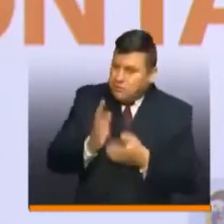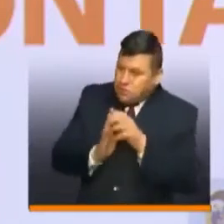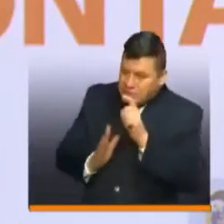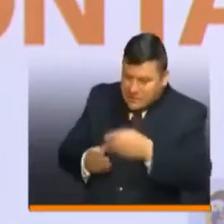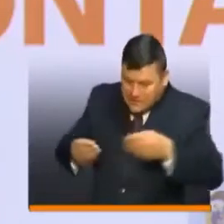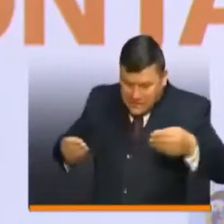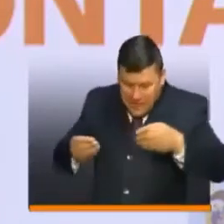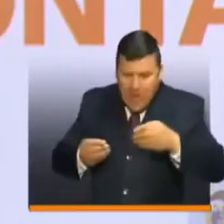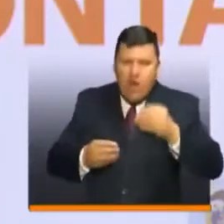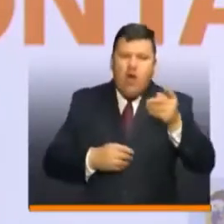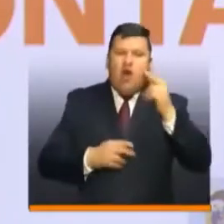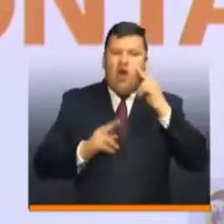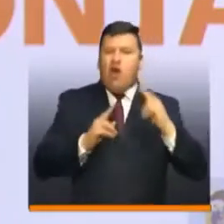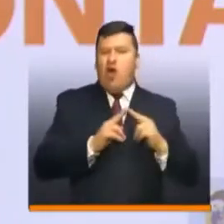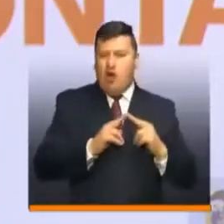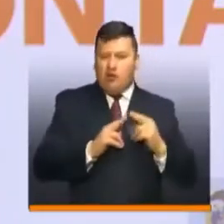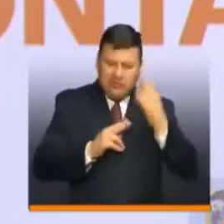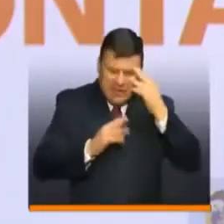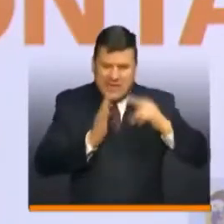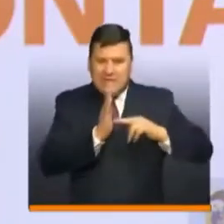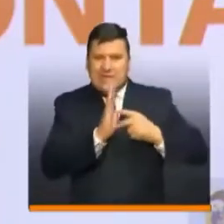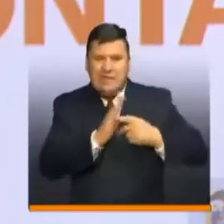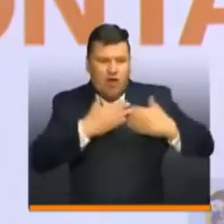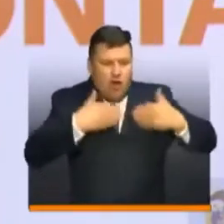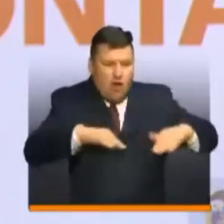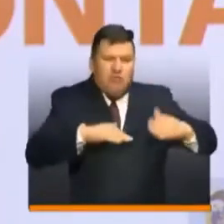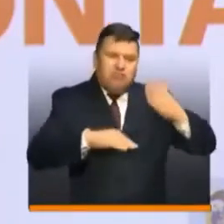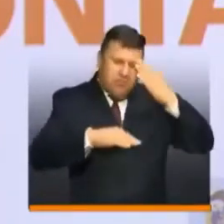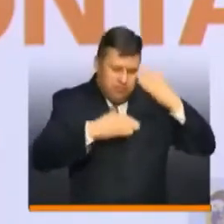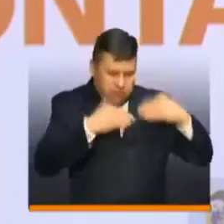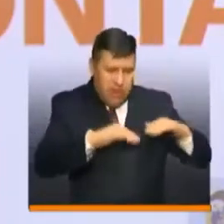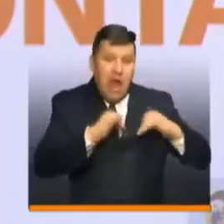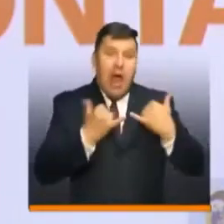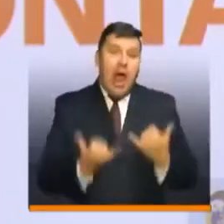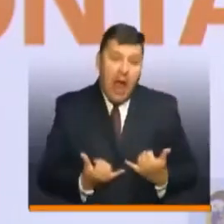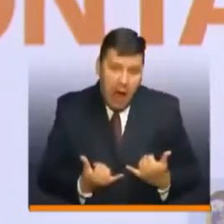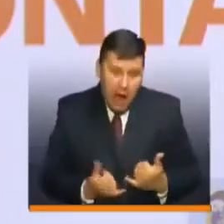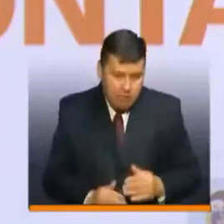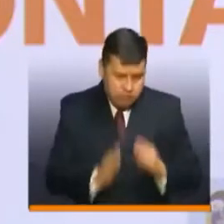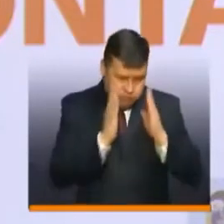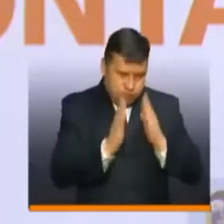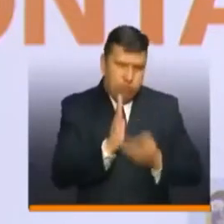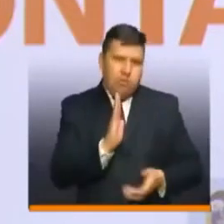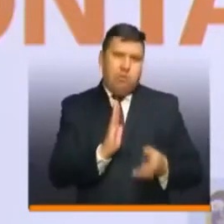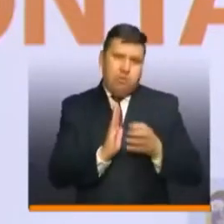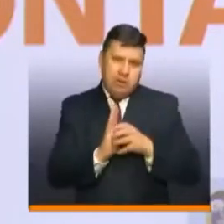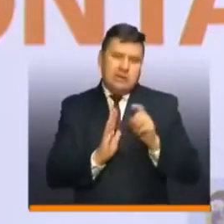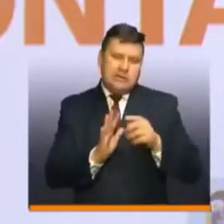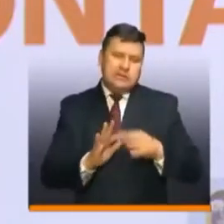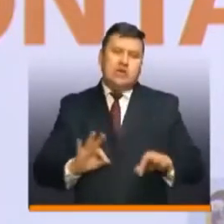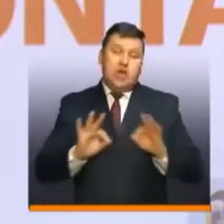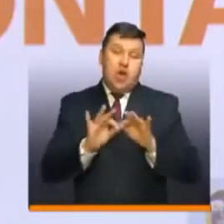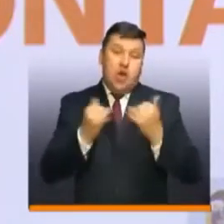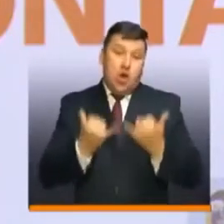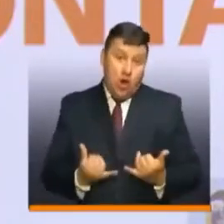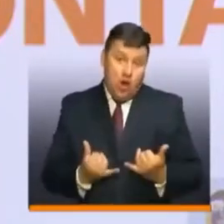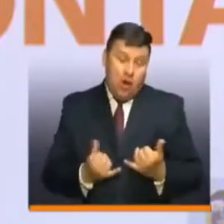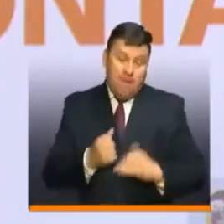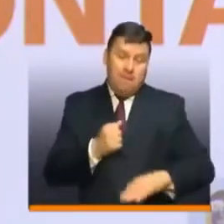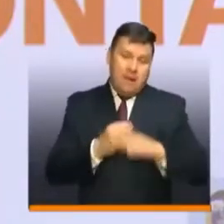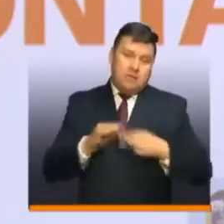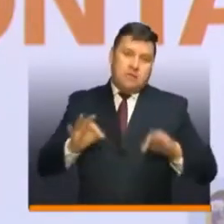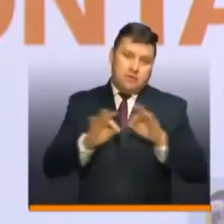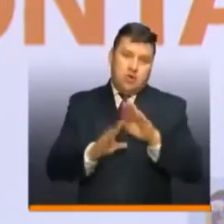conocen perfectamente lo que significa la confección pero en este momento están dedicado a estos productos que consideramos hoy son básicos